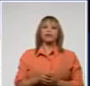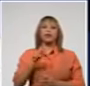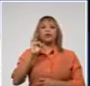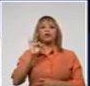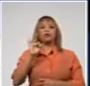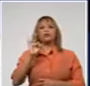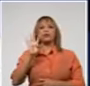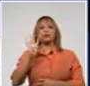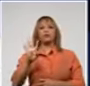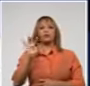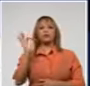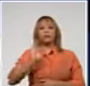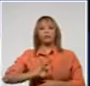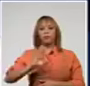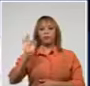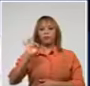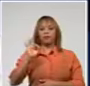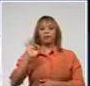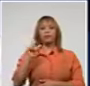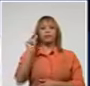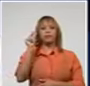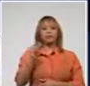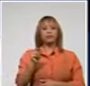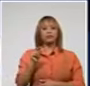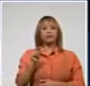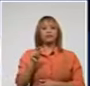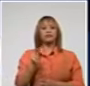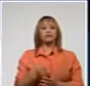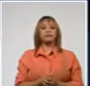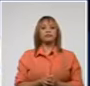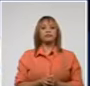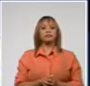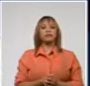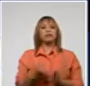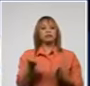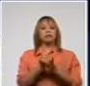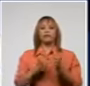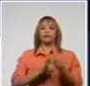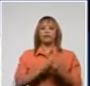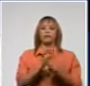84% de las personas que han tenido la enfermedad.